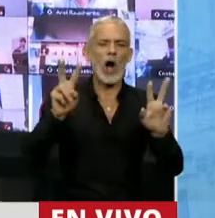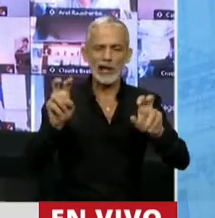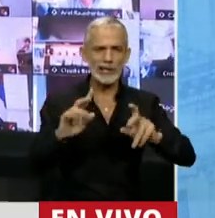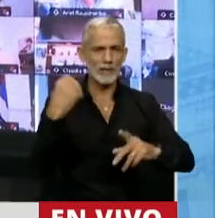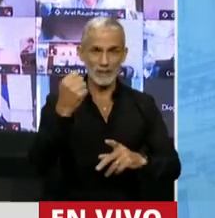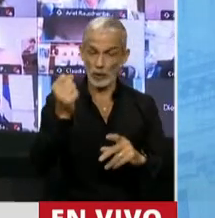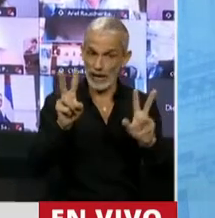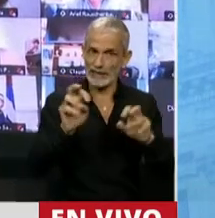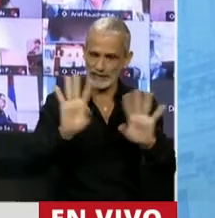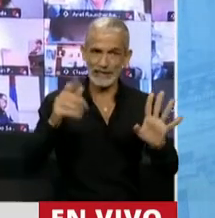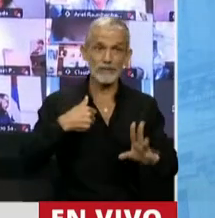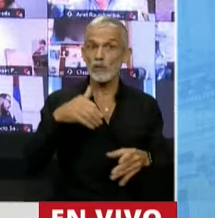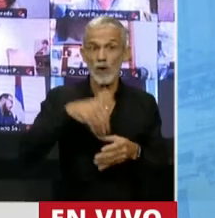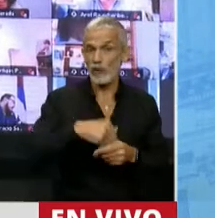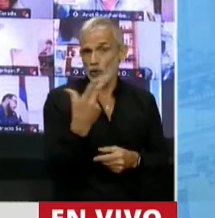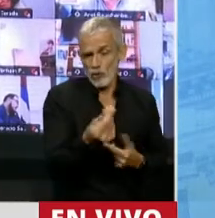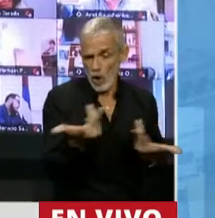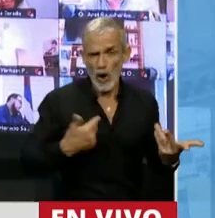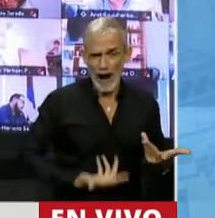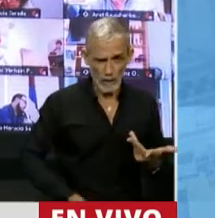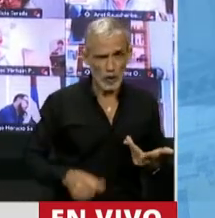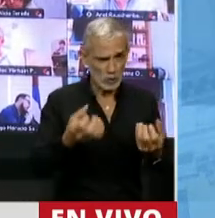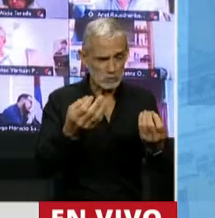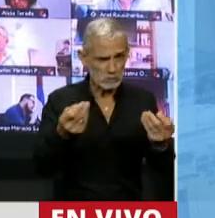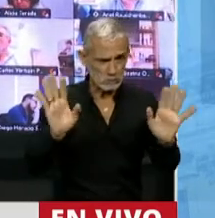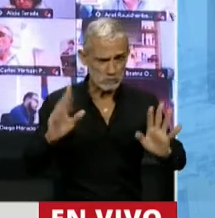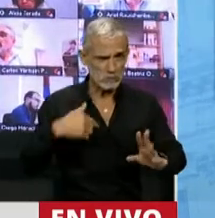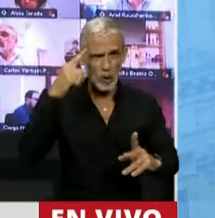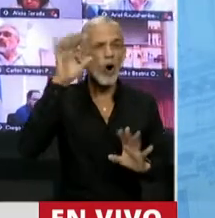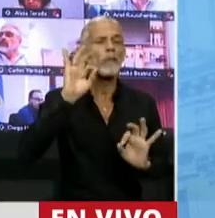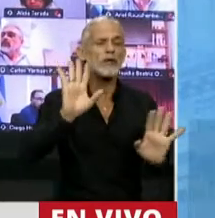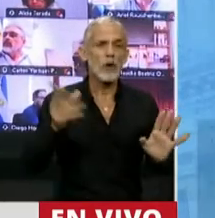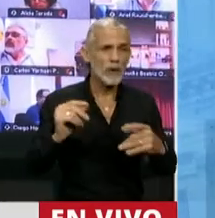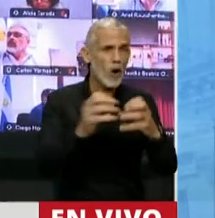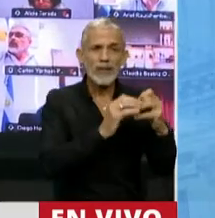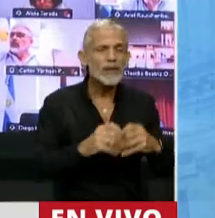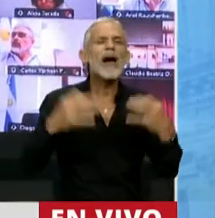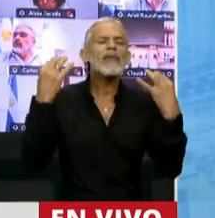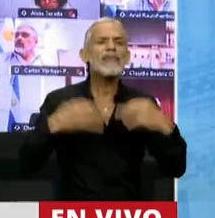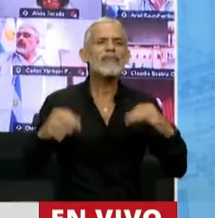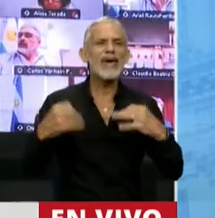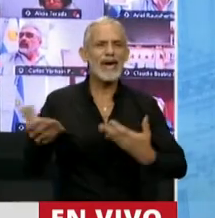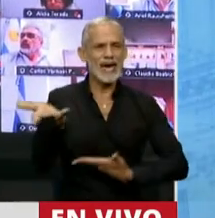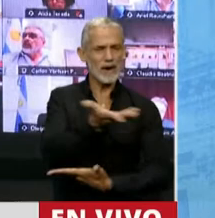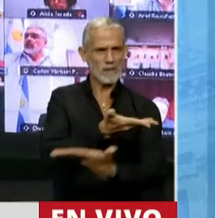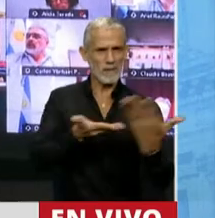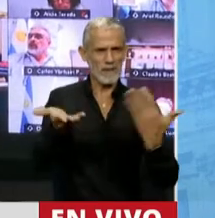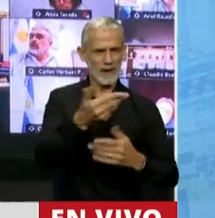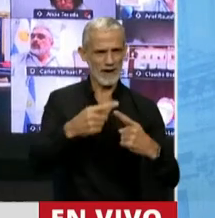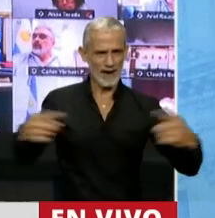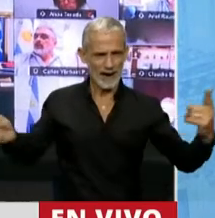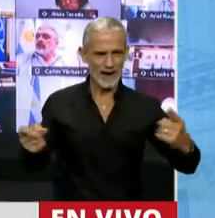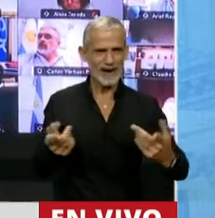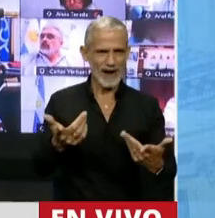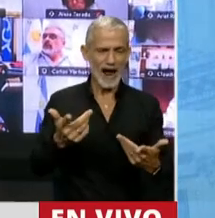tan importantes. Por eso mi voto va a ser en contra del aborto. Pero me parece que los debates se tienen que dar. Me parece que este debate se tiene que